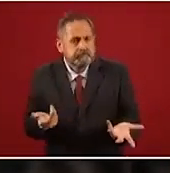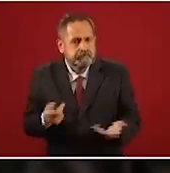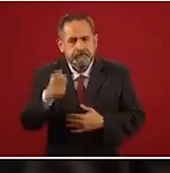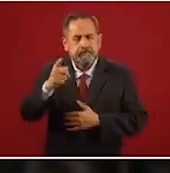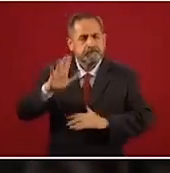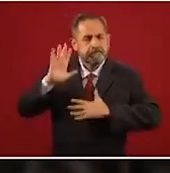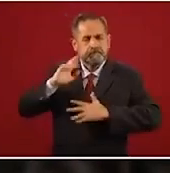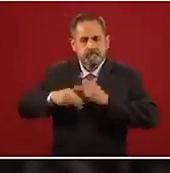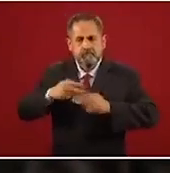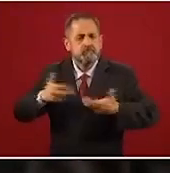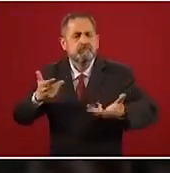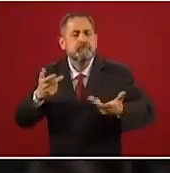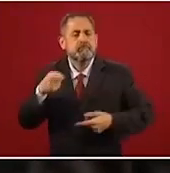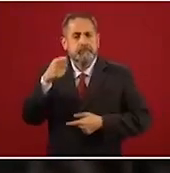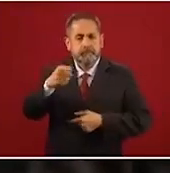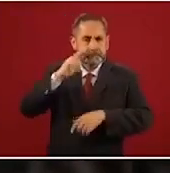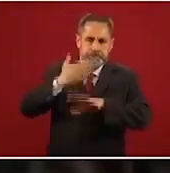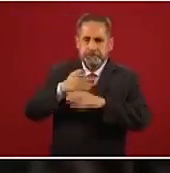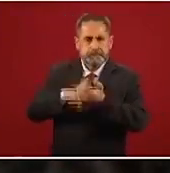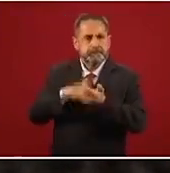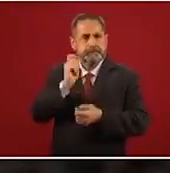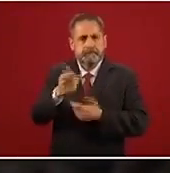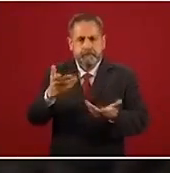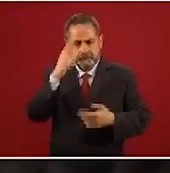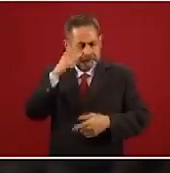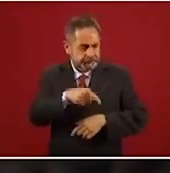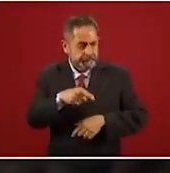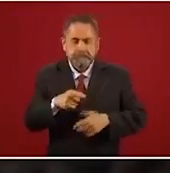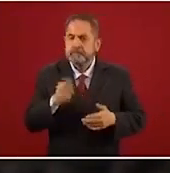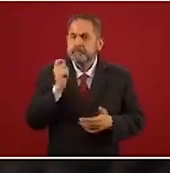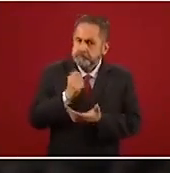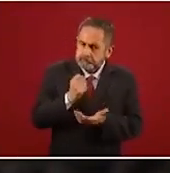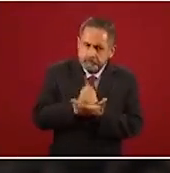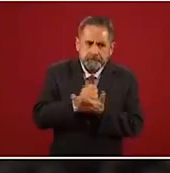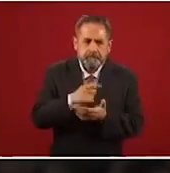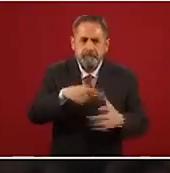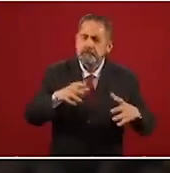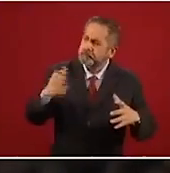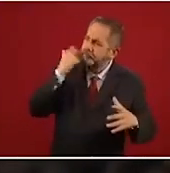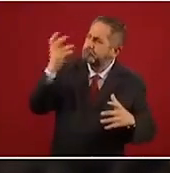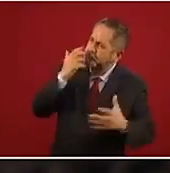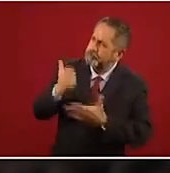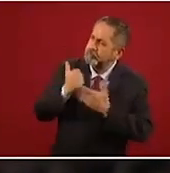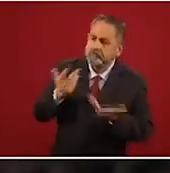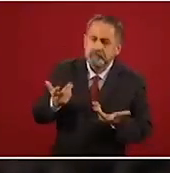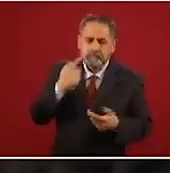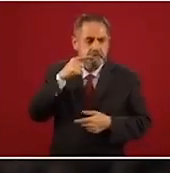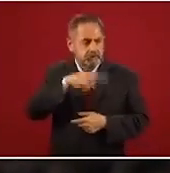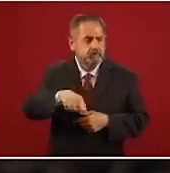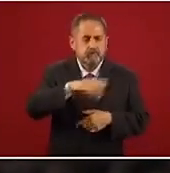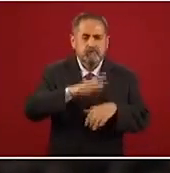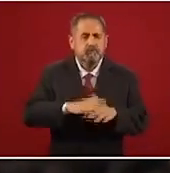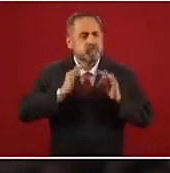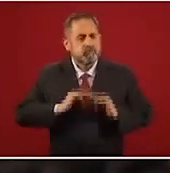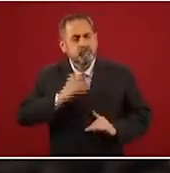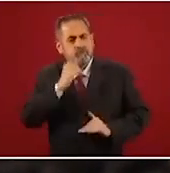compromiso que usted asume ante la exigencia de esta brigada para garantizar las condiciones